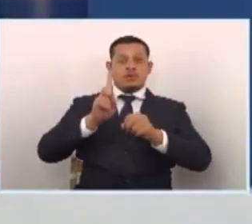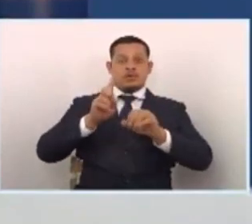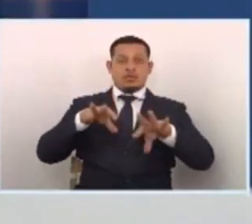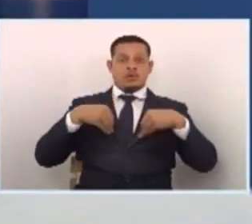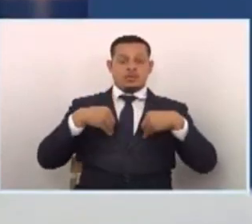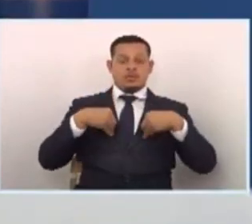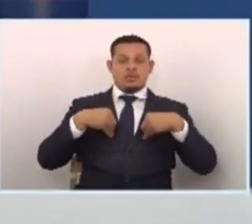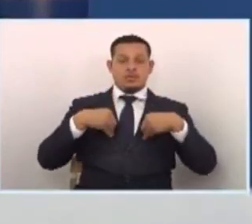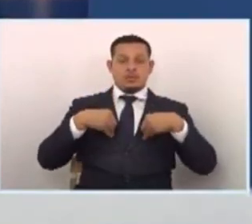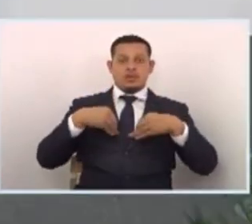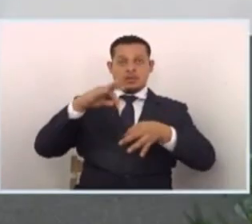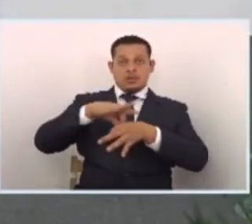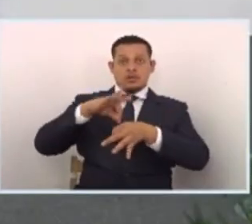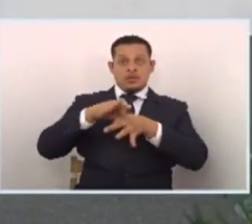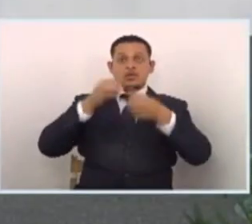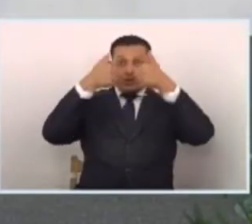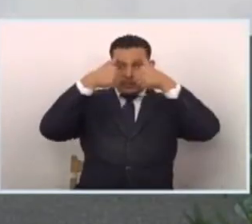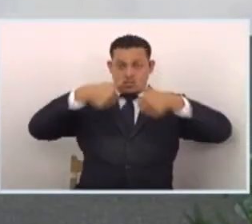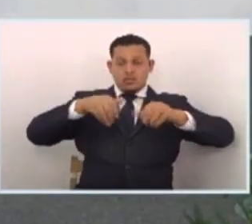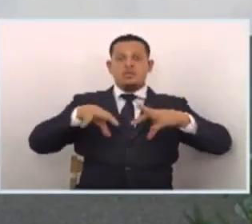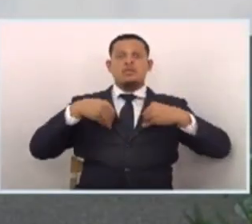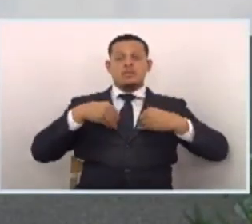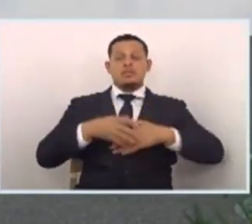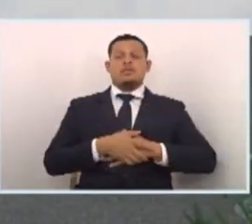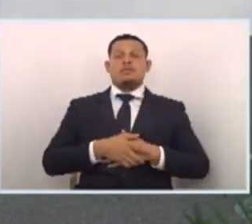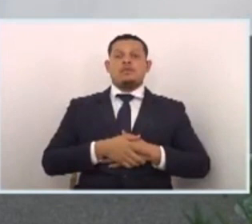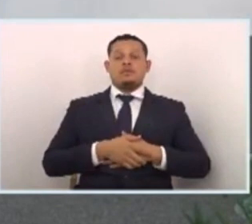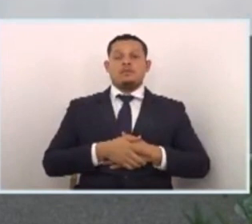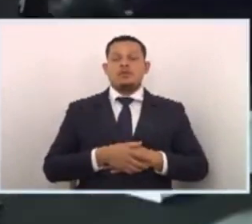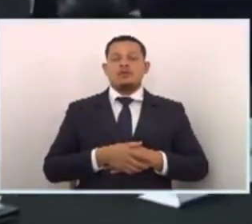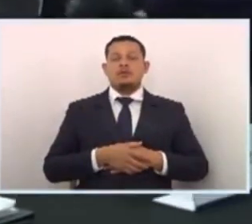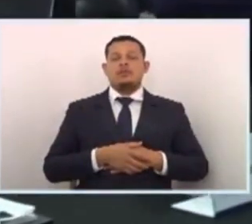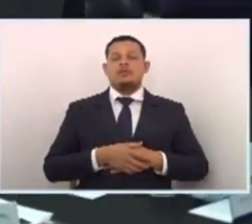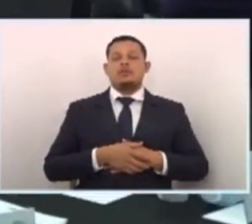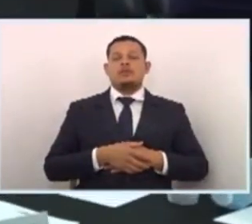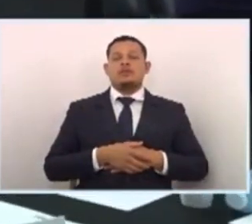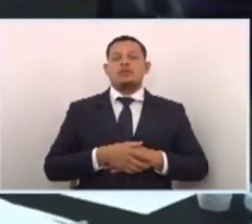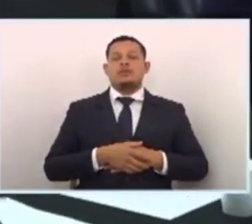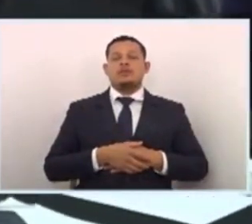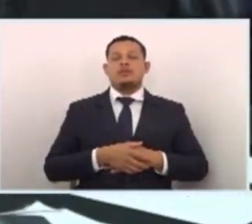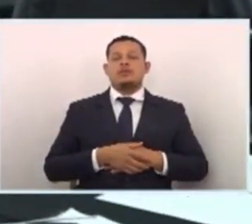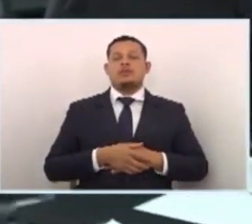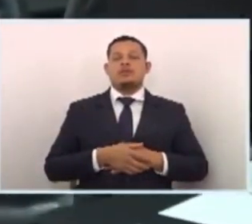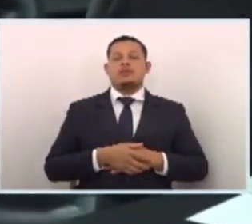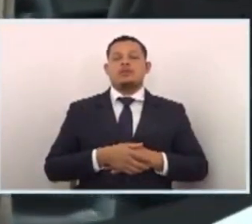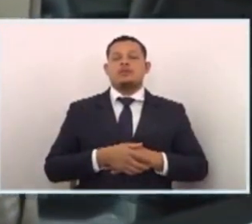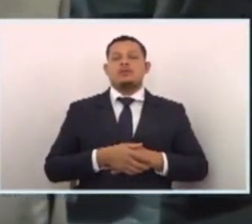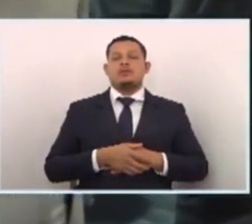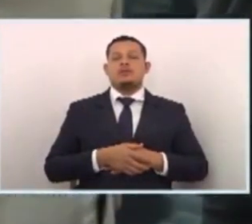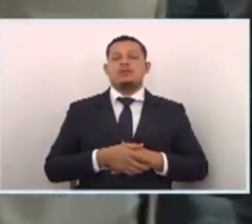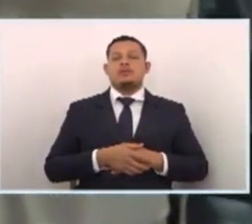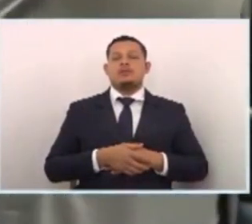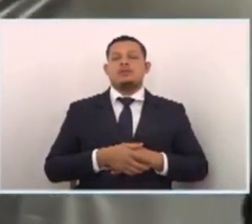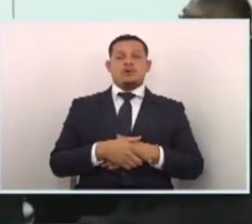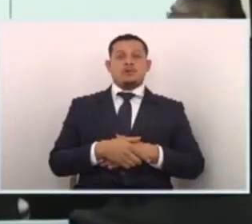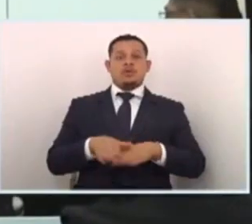votos a favor. Con 66 votos a favor, 16 en contra y 0 abstenciones, se aprobó la reforma al artículo